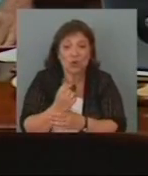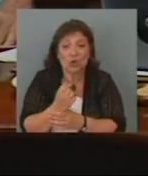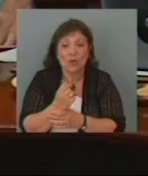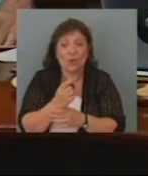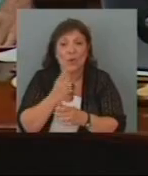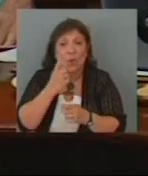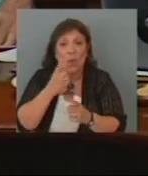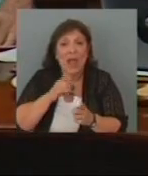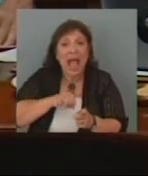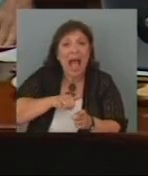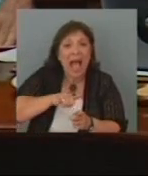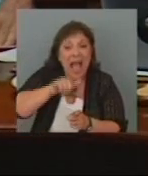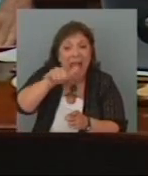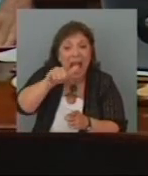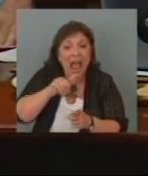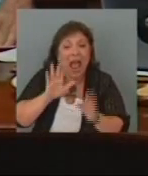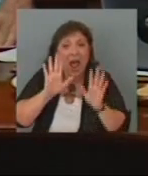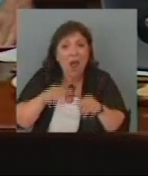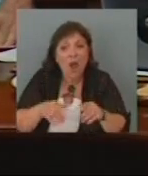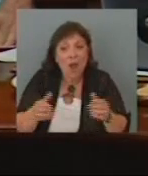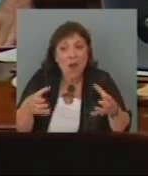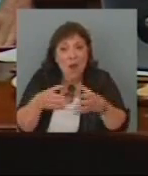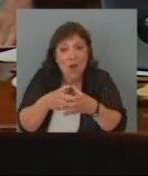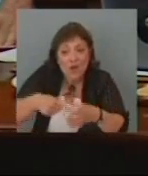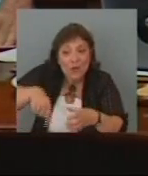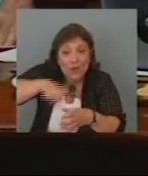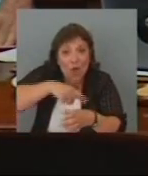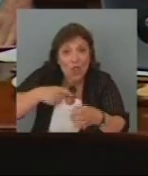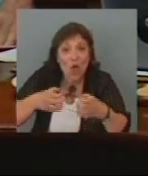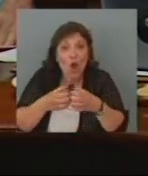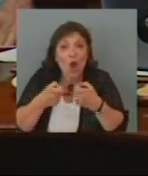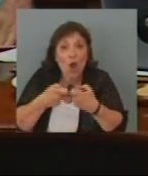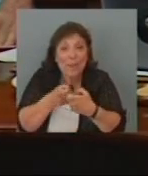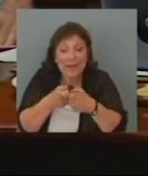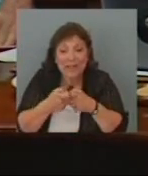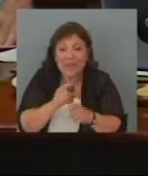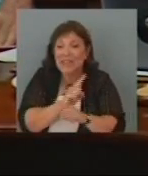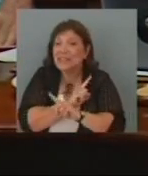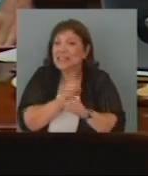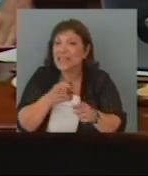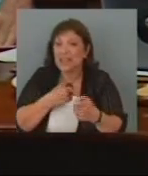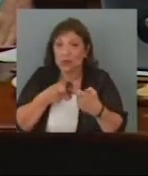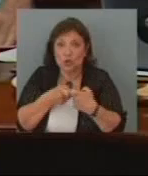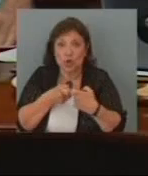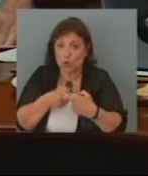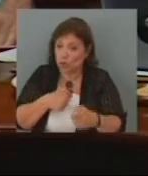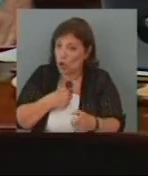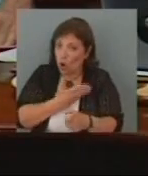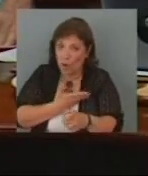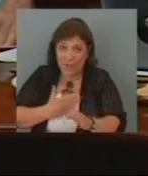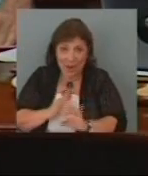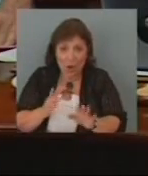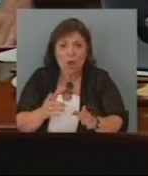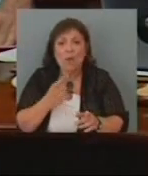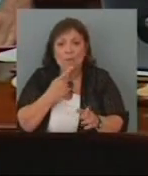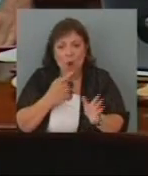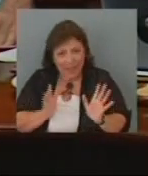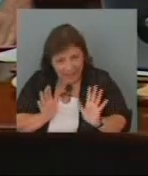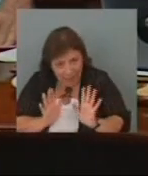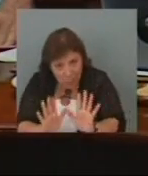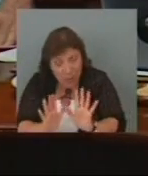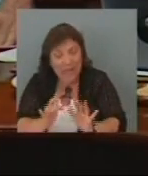una aerolínea constituida por los trabajadores, pero sin la sociedad del Estado. ¿Impulsada políticamente? Sí.